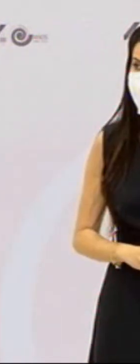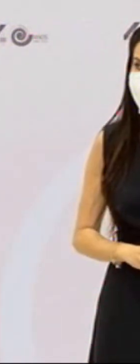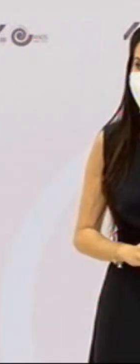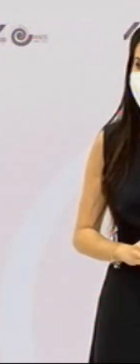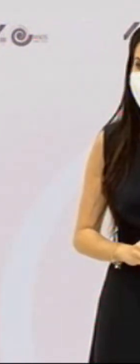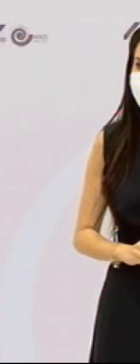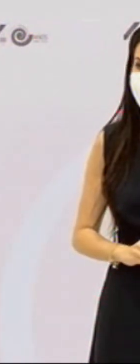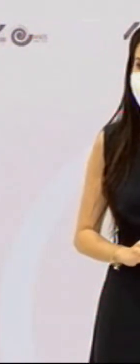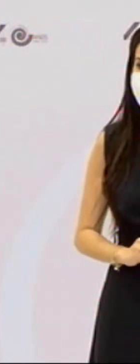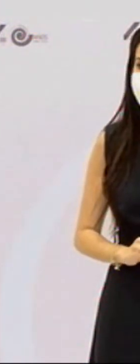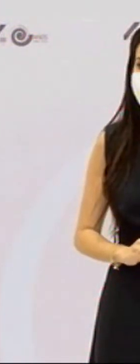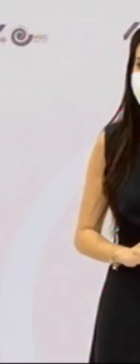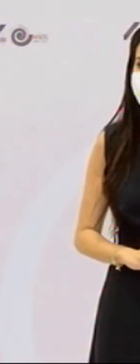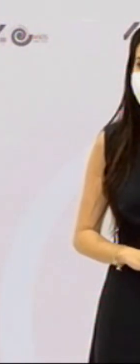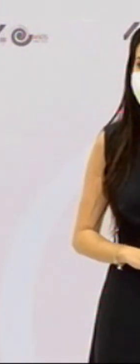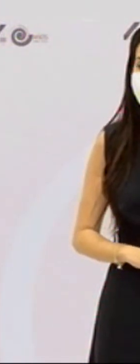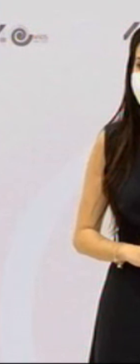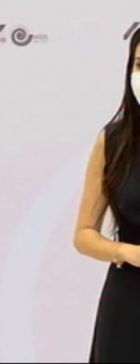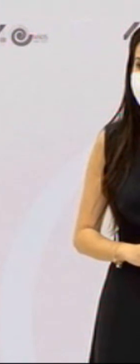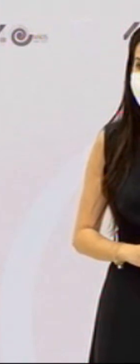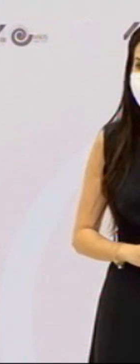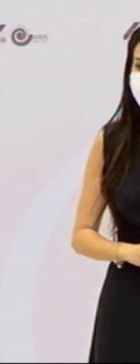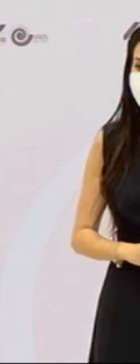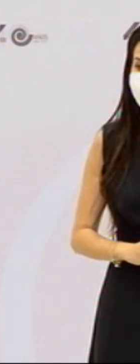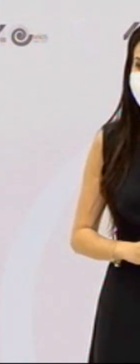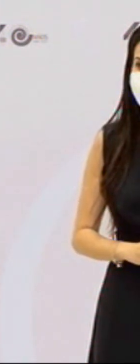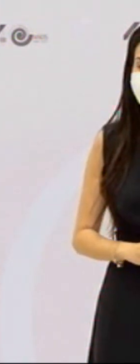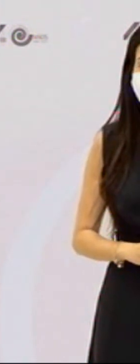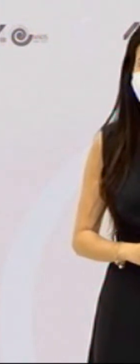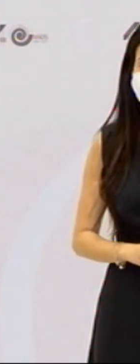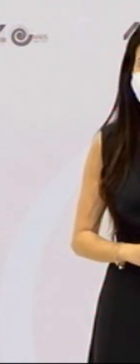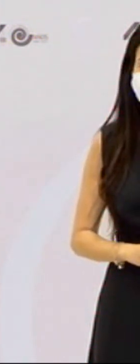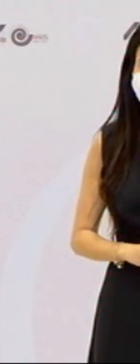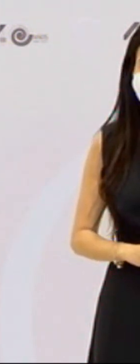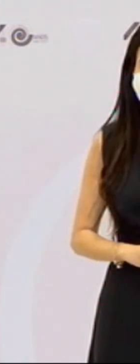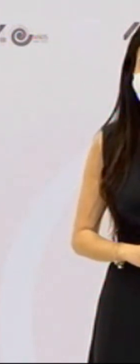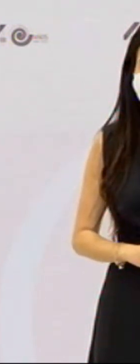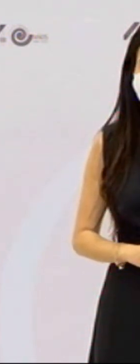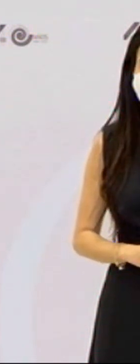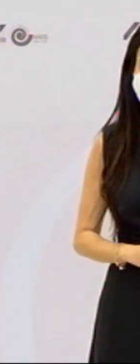es resistir viviendo dificultades y penurias. Yo creo que esto no ha ocurrido nunca,